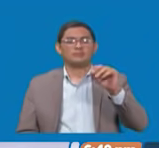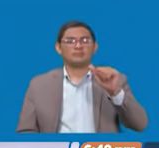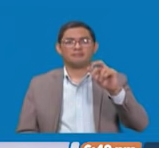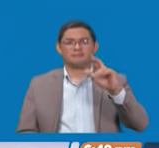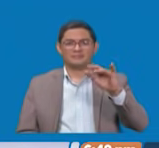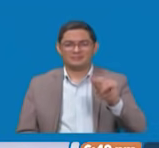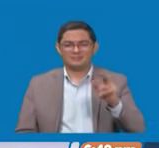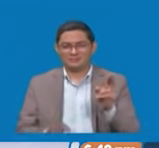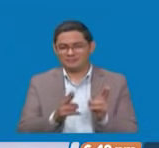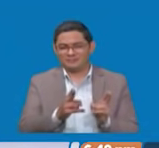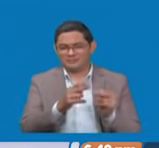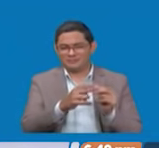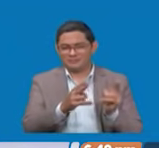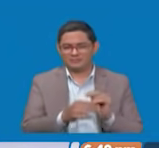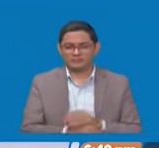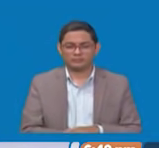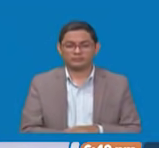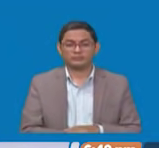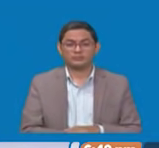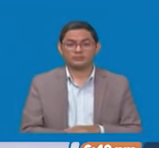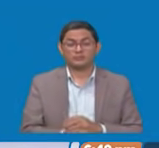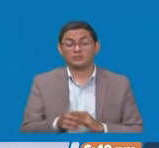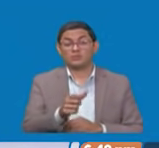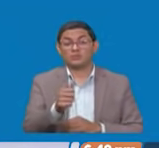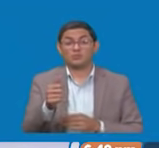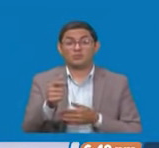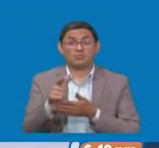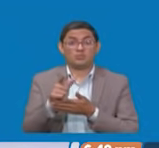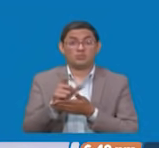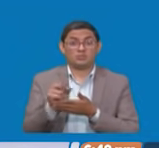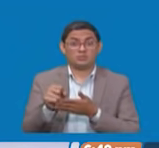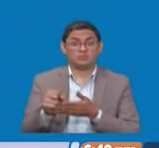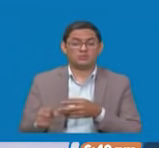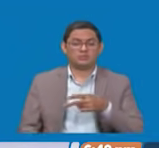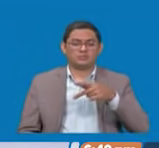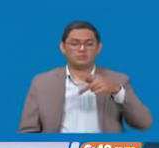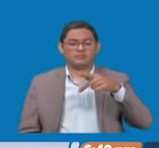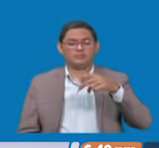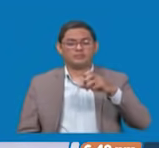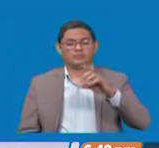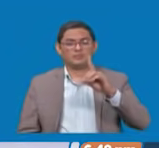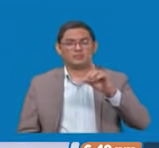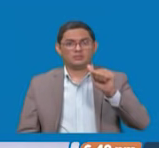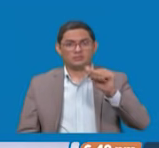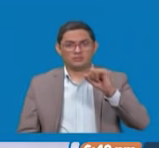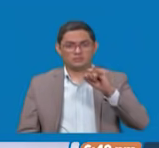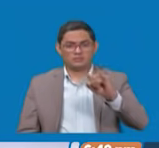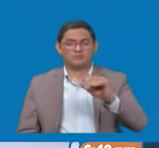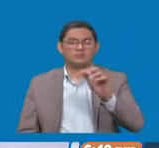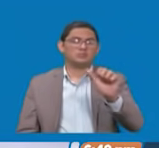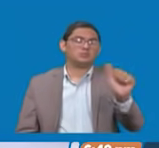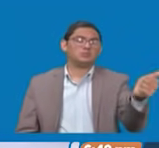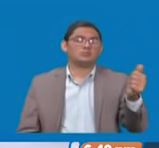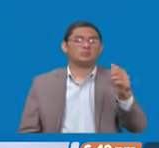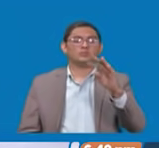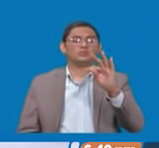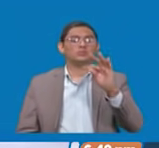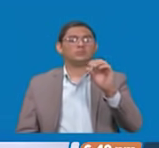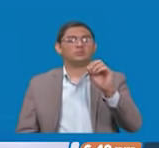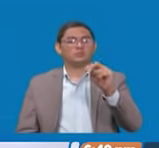provincia de herrera al igual que los distritos de pedasí y de tronos y en los santos